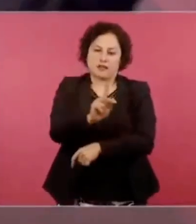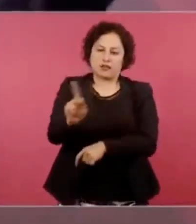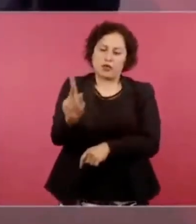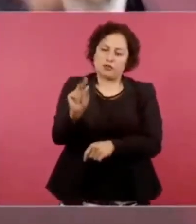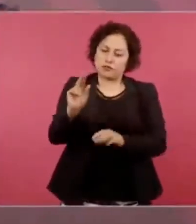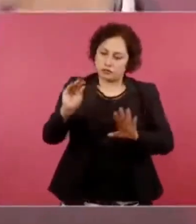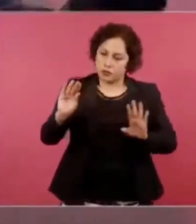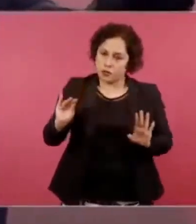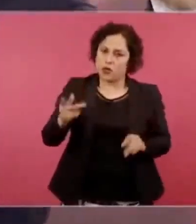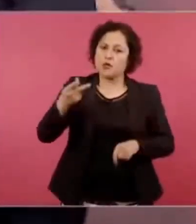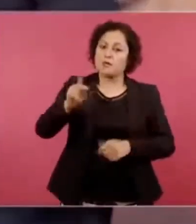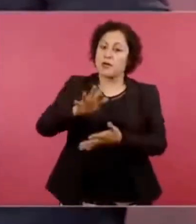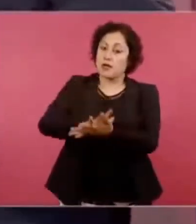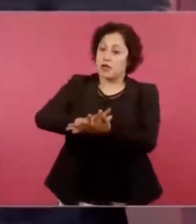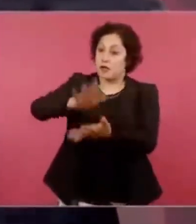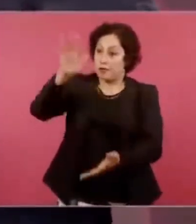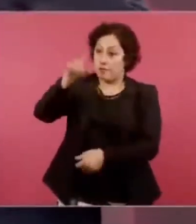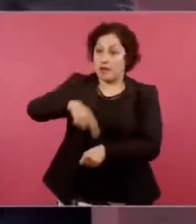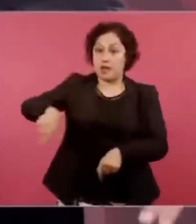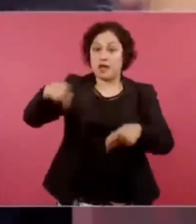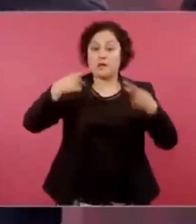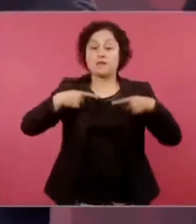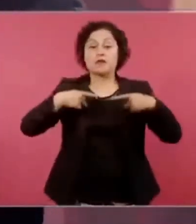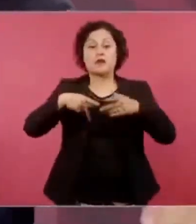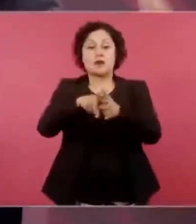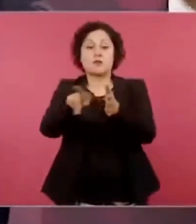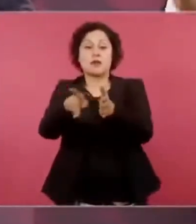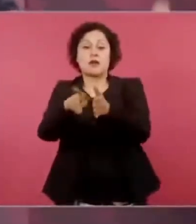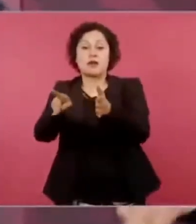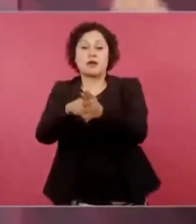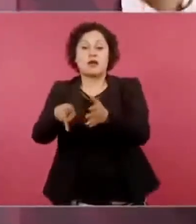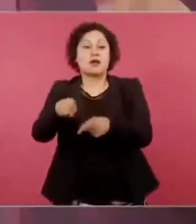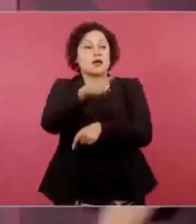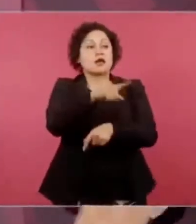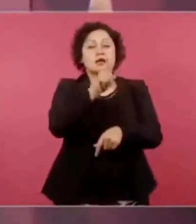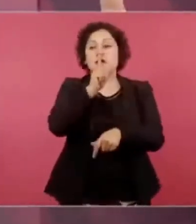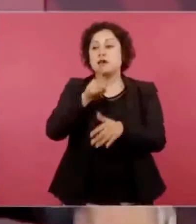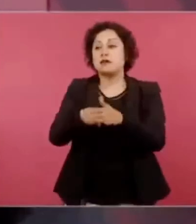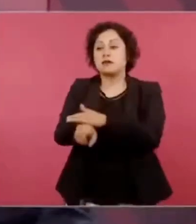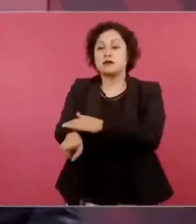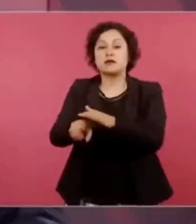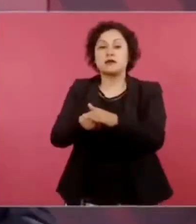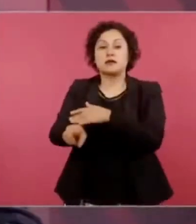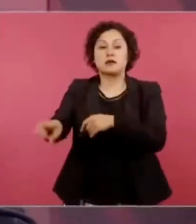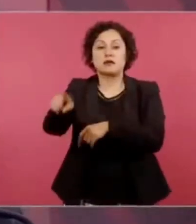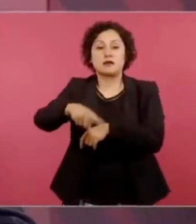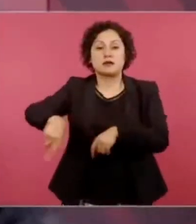sobre todo los columnistas que reciben moches